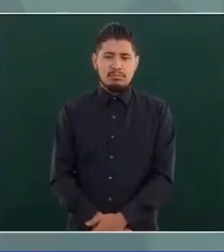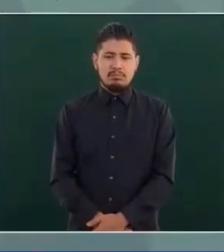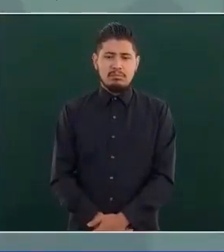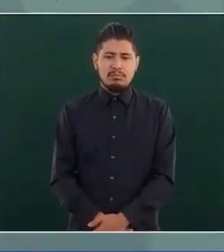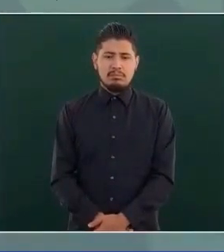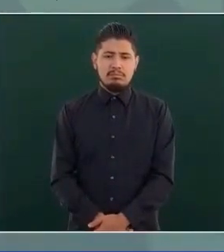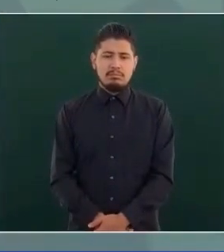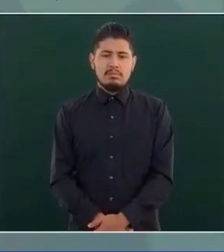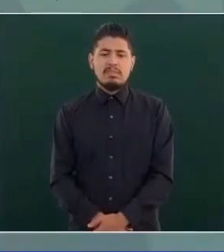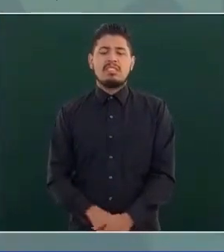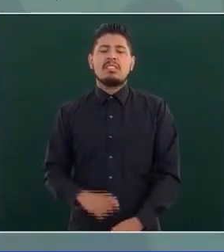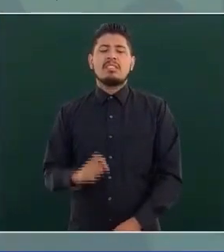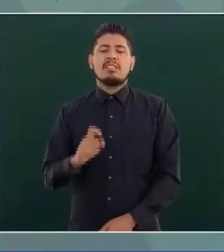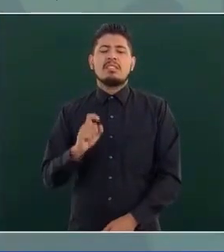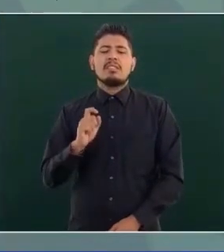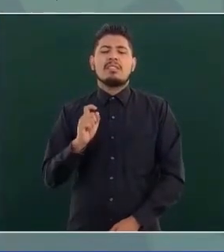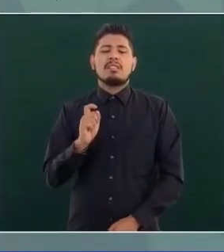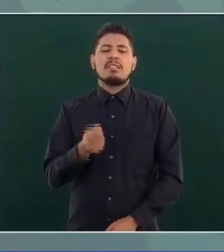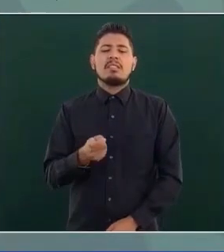quién